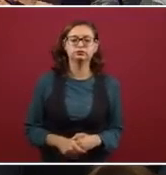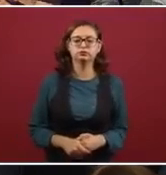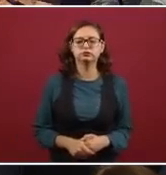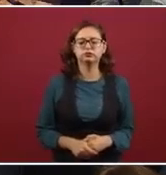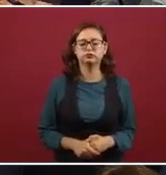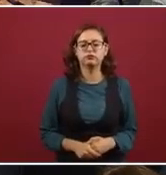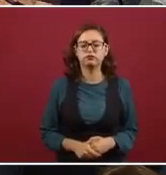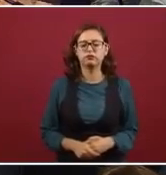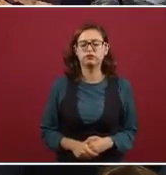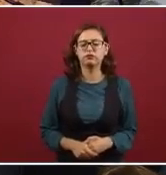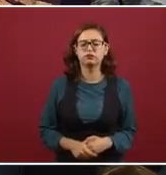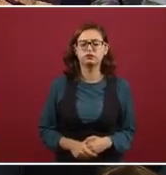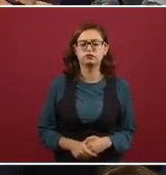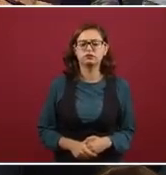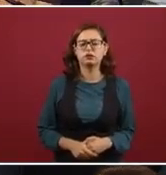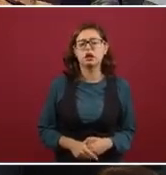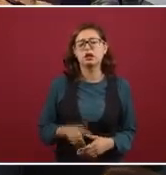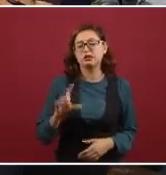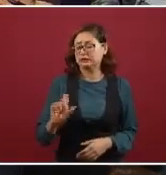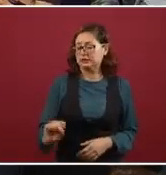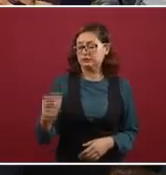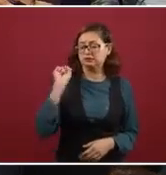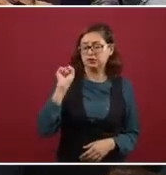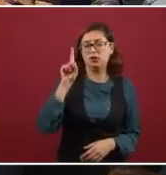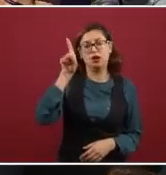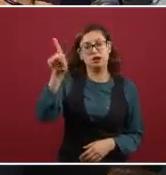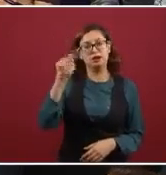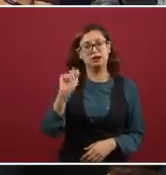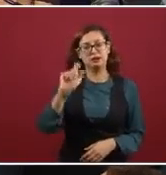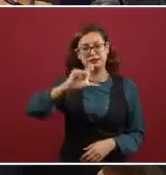Con lo ocurrido el sábado en Texas,